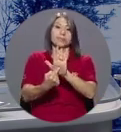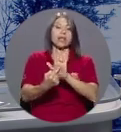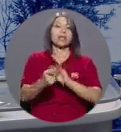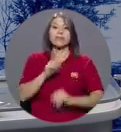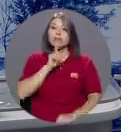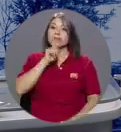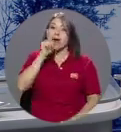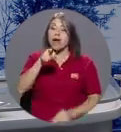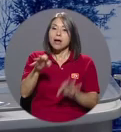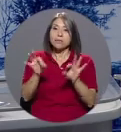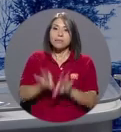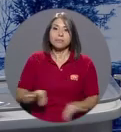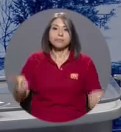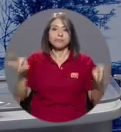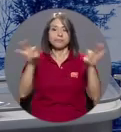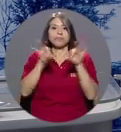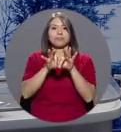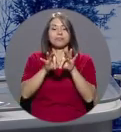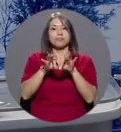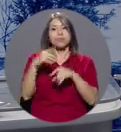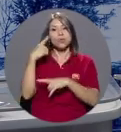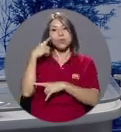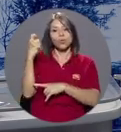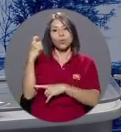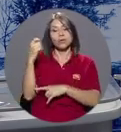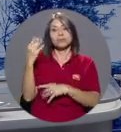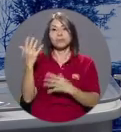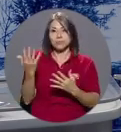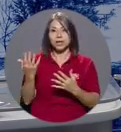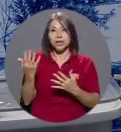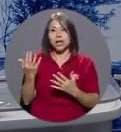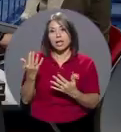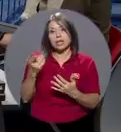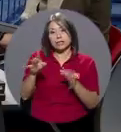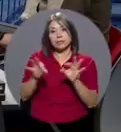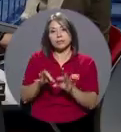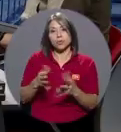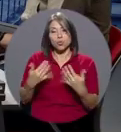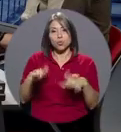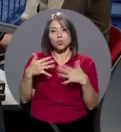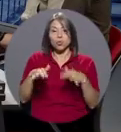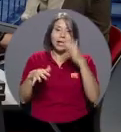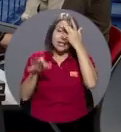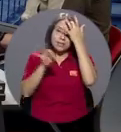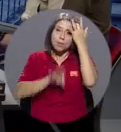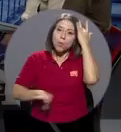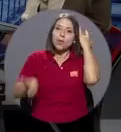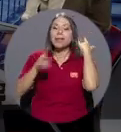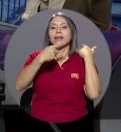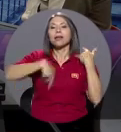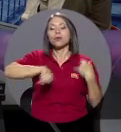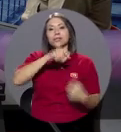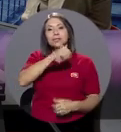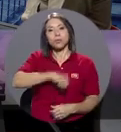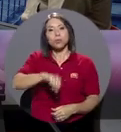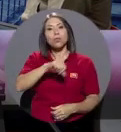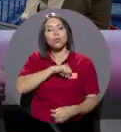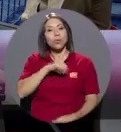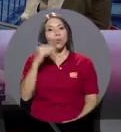Lo consideramos realmente relevante, sobre todo en el marco de lo que decían los compañeros, de que es importante de que nuestras